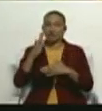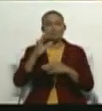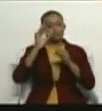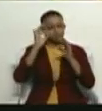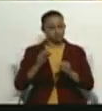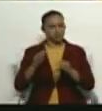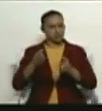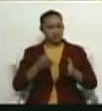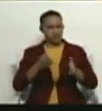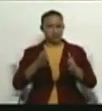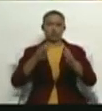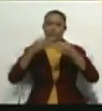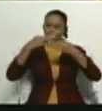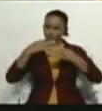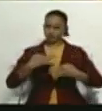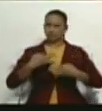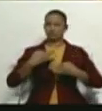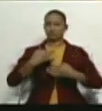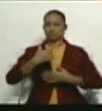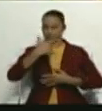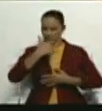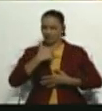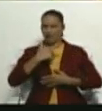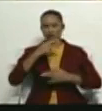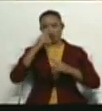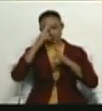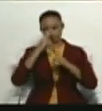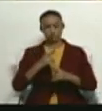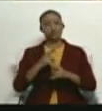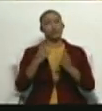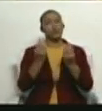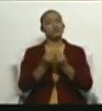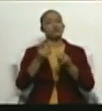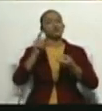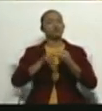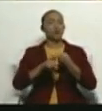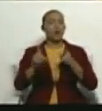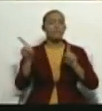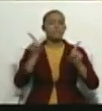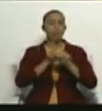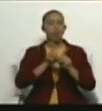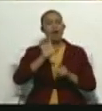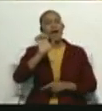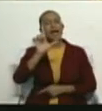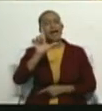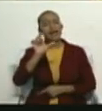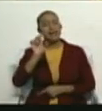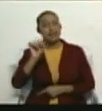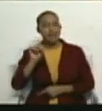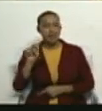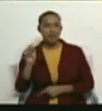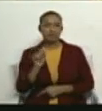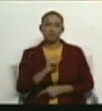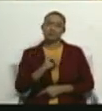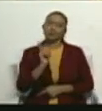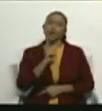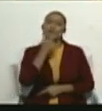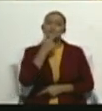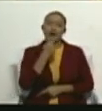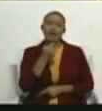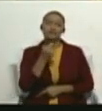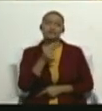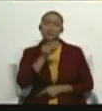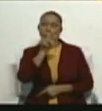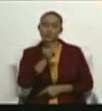de la honradez, del trabajo, al lado de doña Elena. No es fácil estas despedidas.